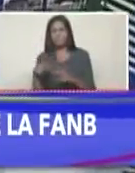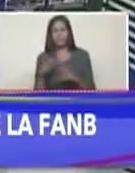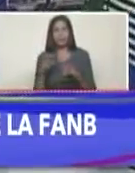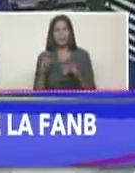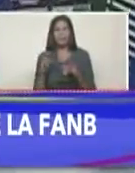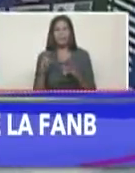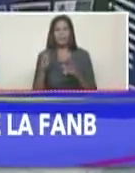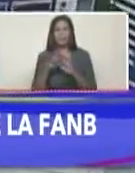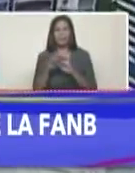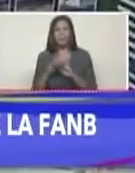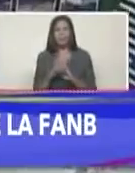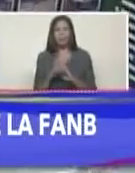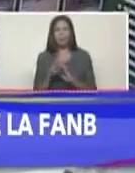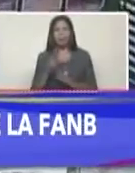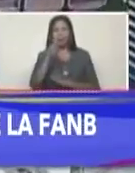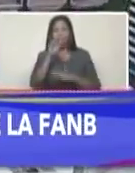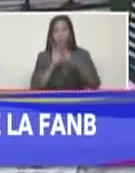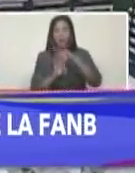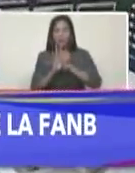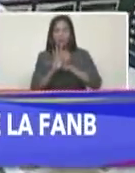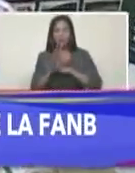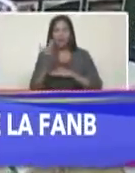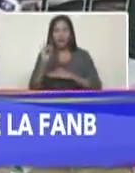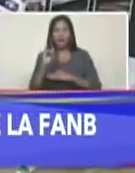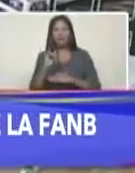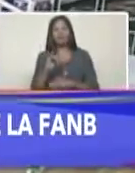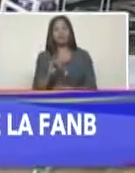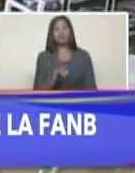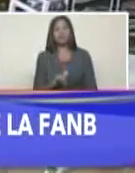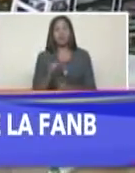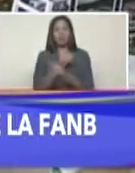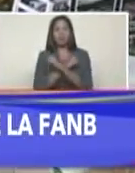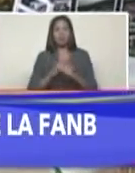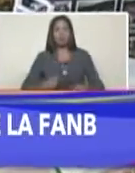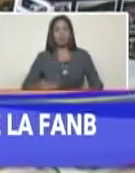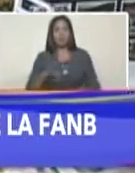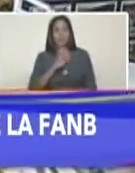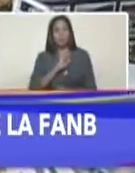la UNEFA, ¿no? La Universidad Nacional